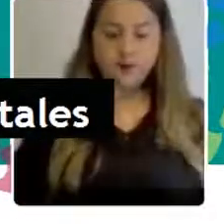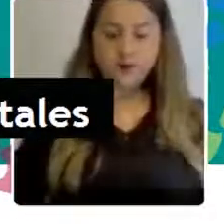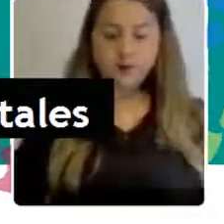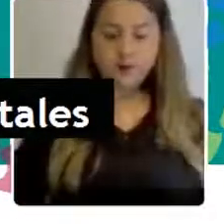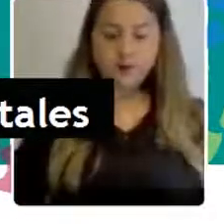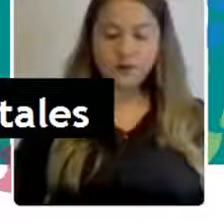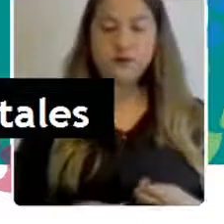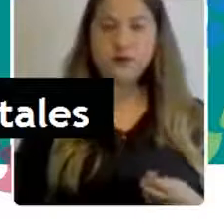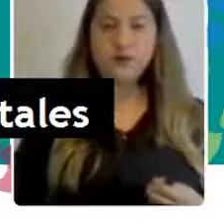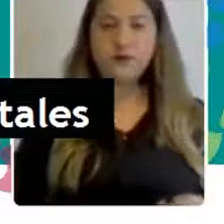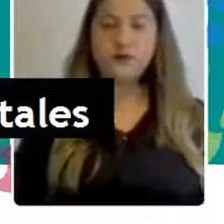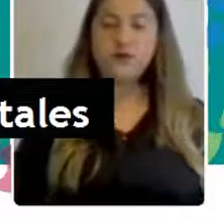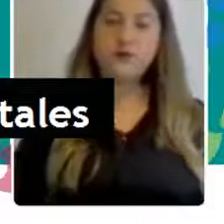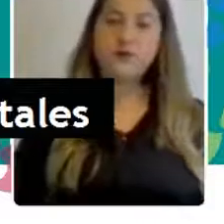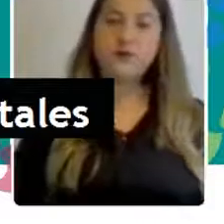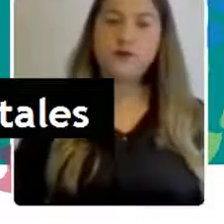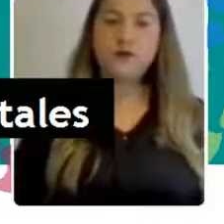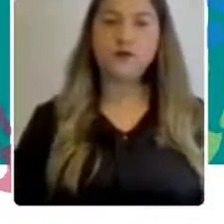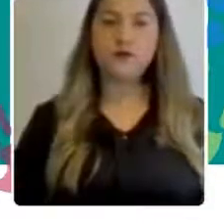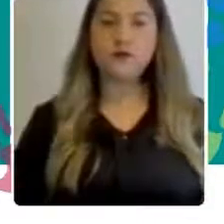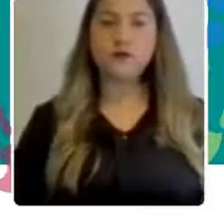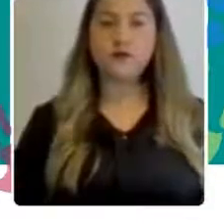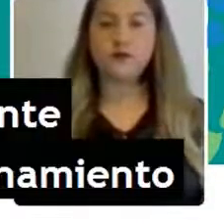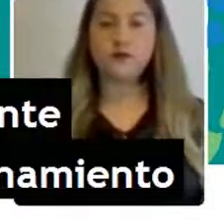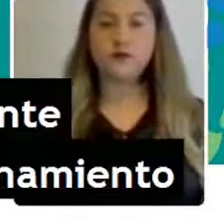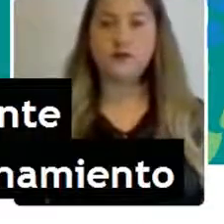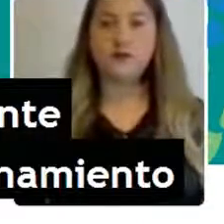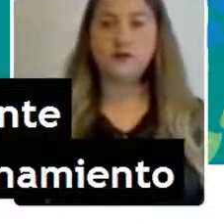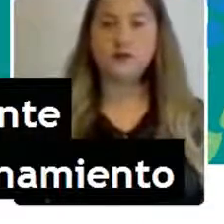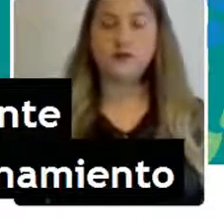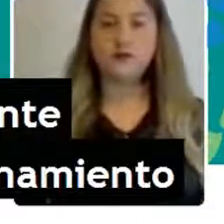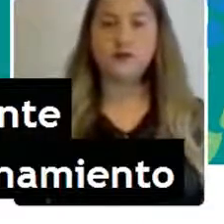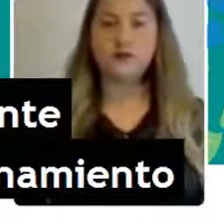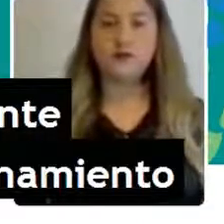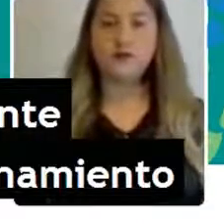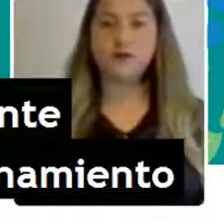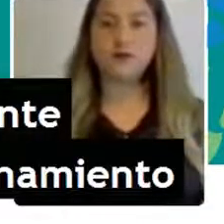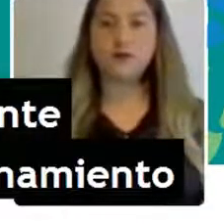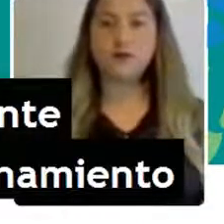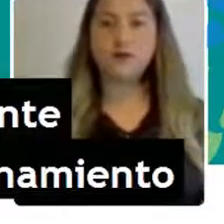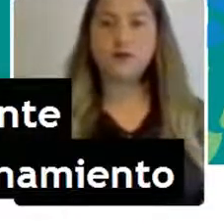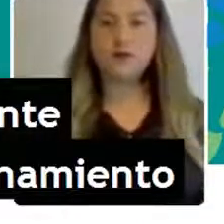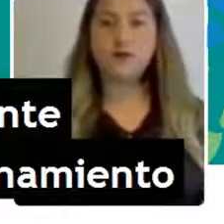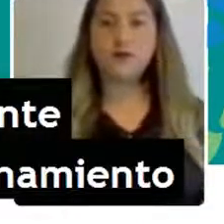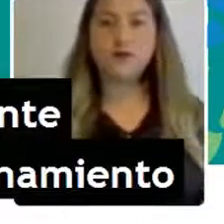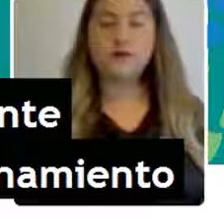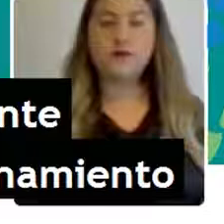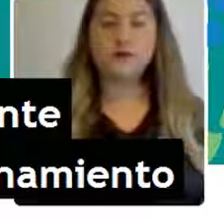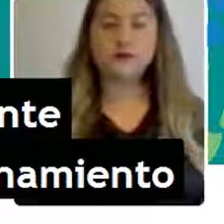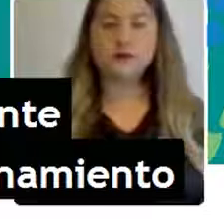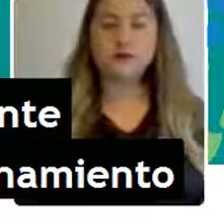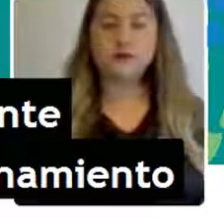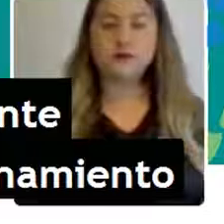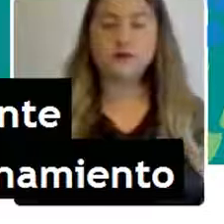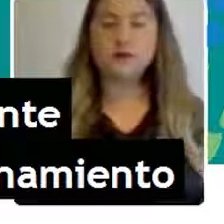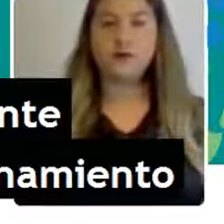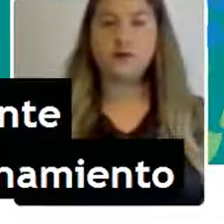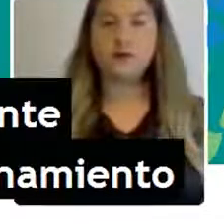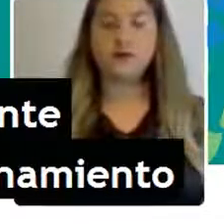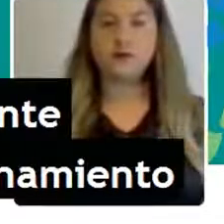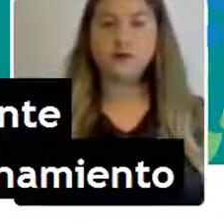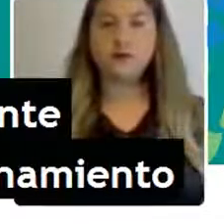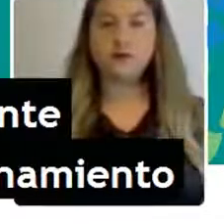perinatales y malformaciones congénitas. Las enfermedades que eran antiguamente más frecuentes,